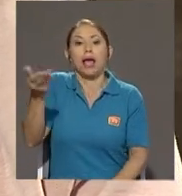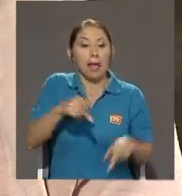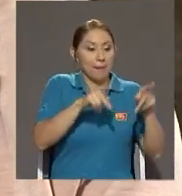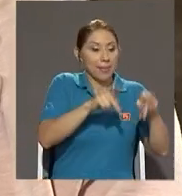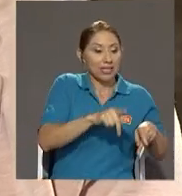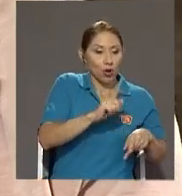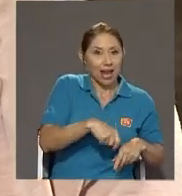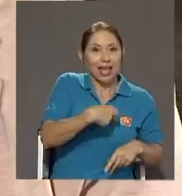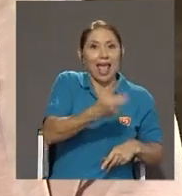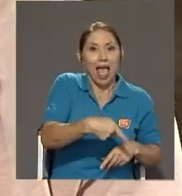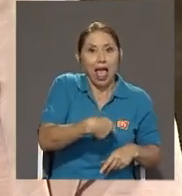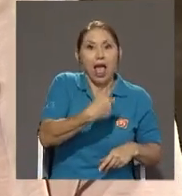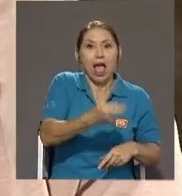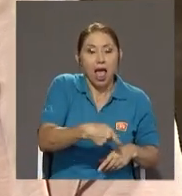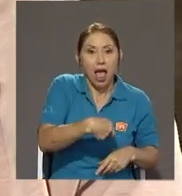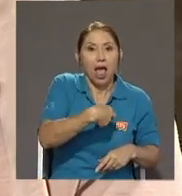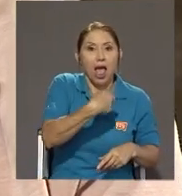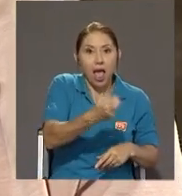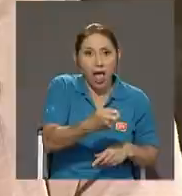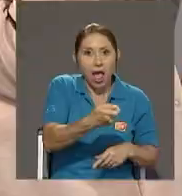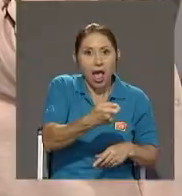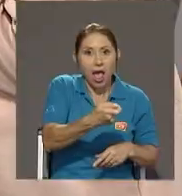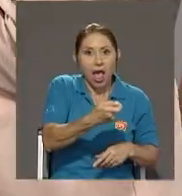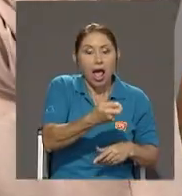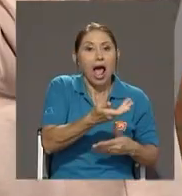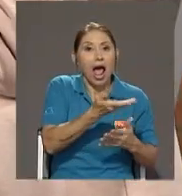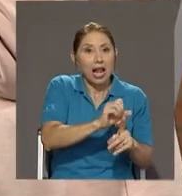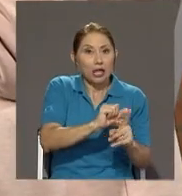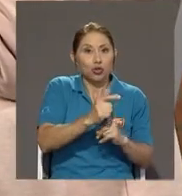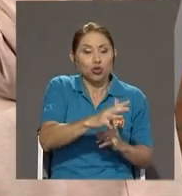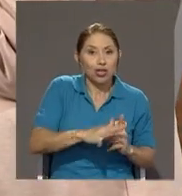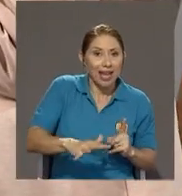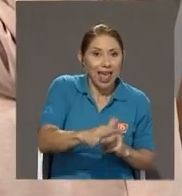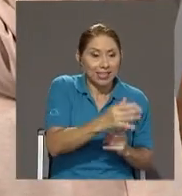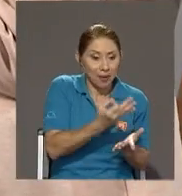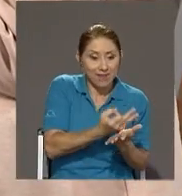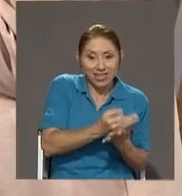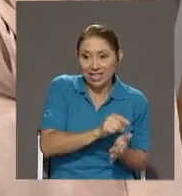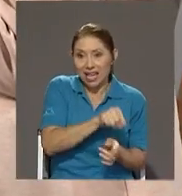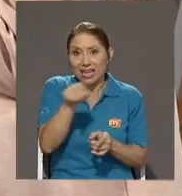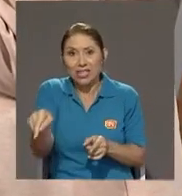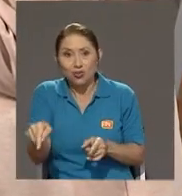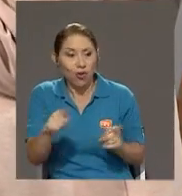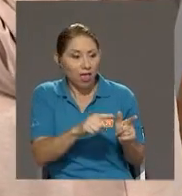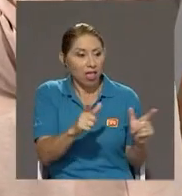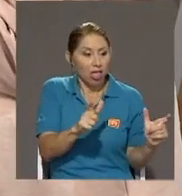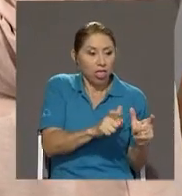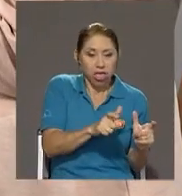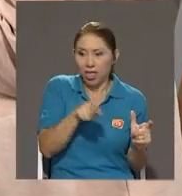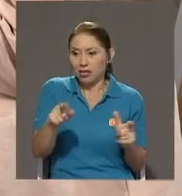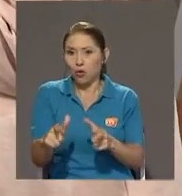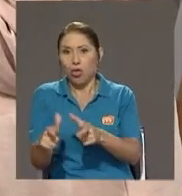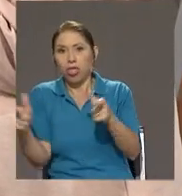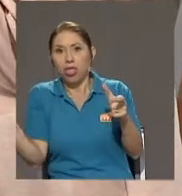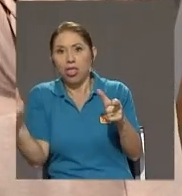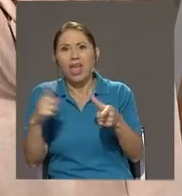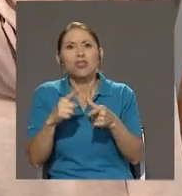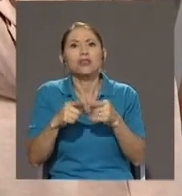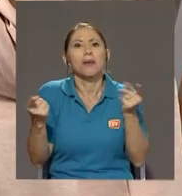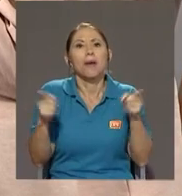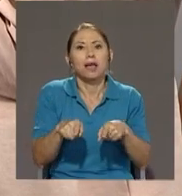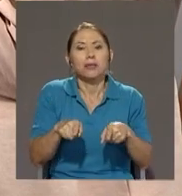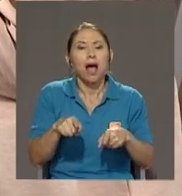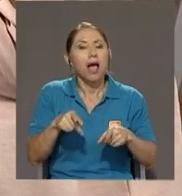las cargas sociales con que se financian estos sistemas. ¿Cuál es el tema? El tema es que lo que vemos es que el bono de género, Costa Rica